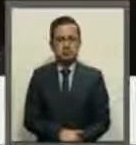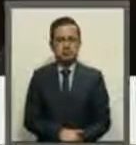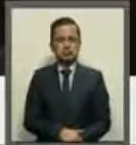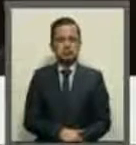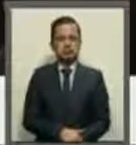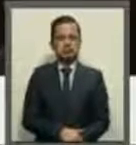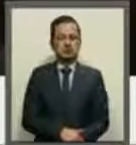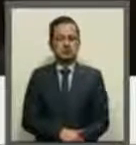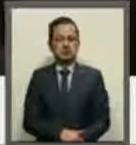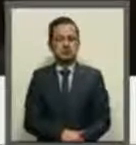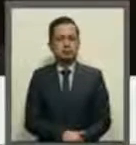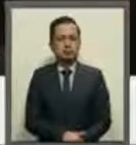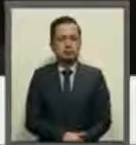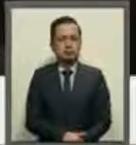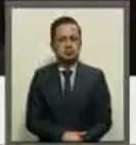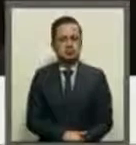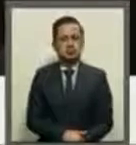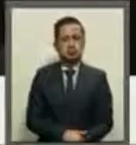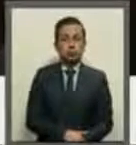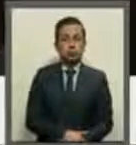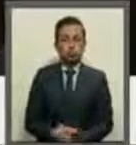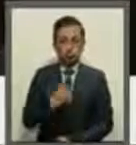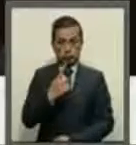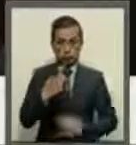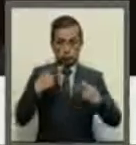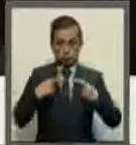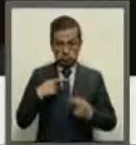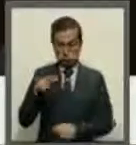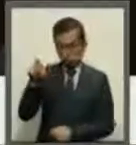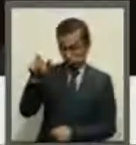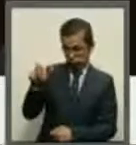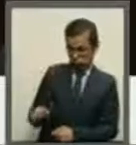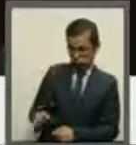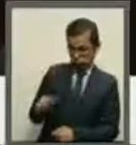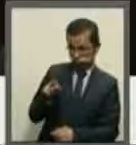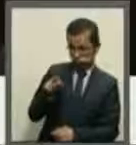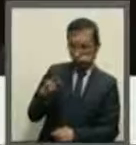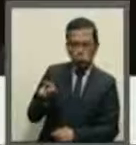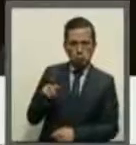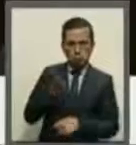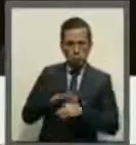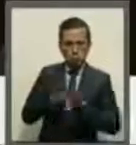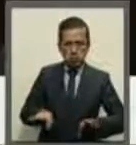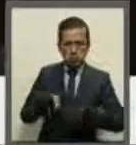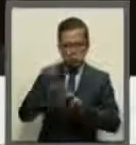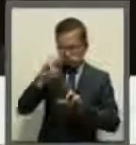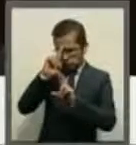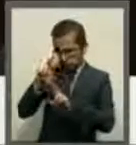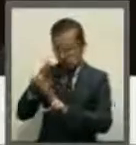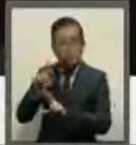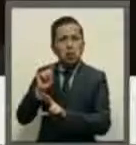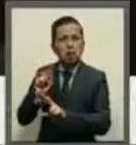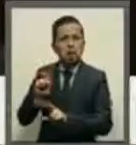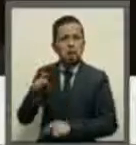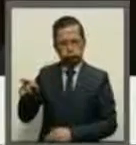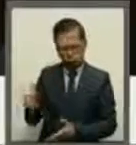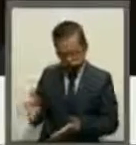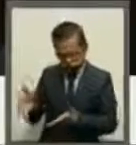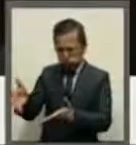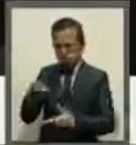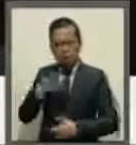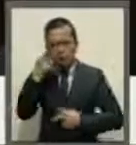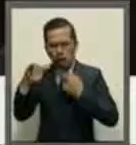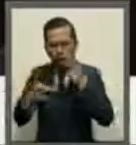No hay mayor dignidad de un ser humano que dejar que hable y preserve su lengua originaria, la lengua